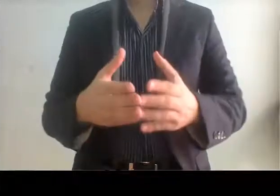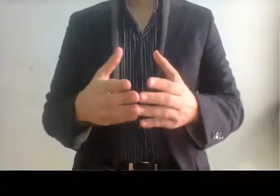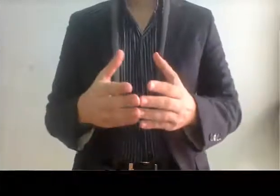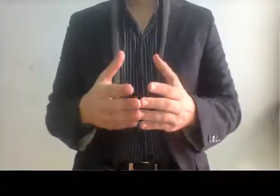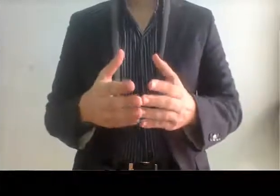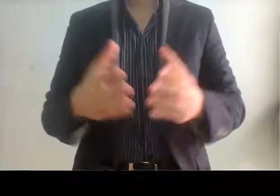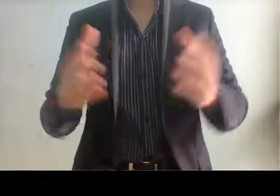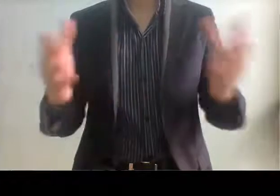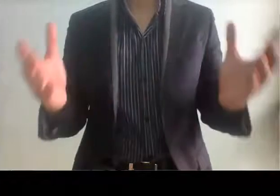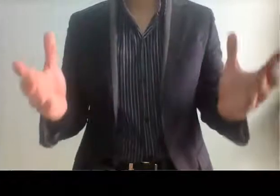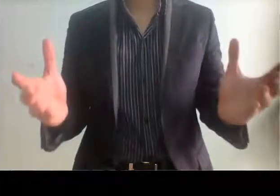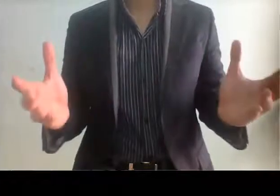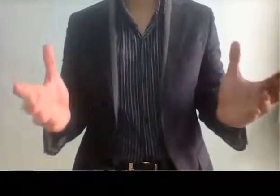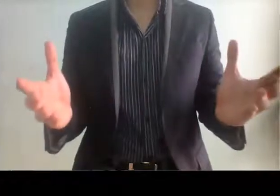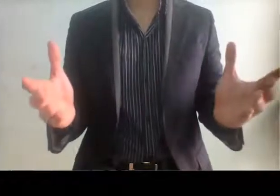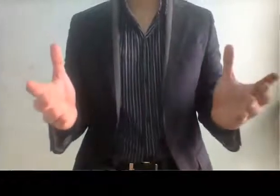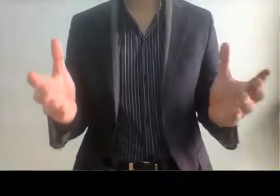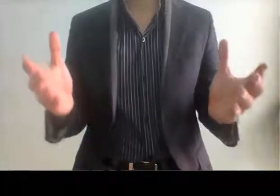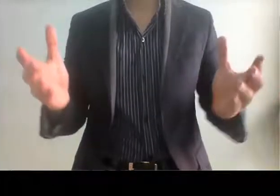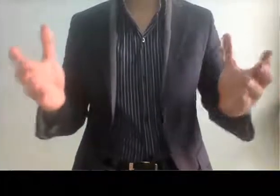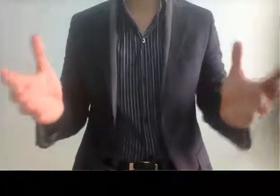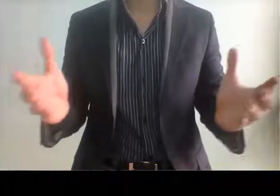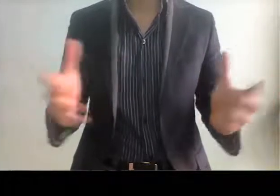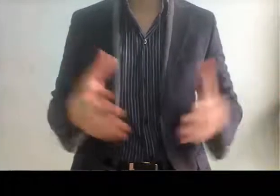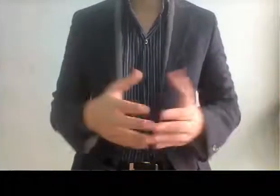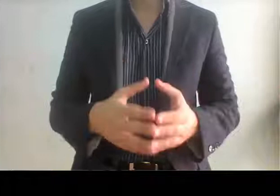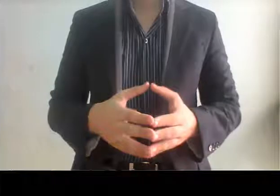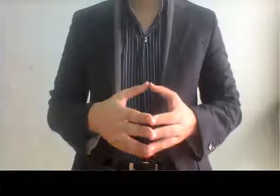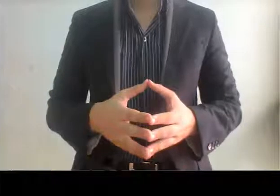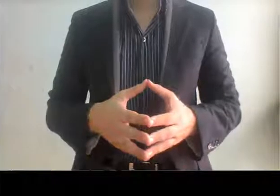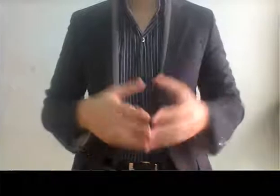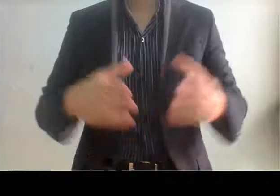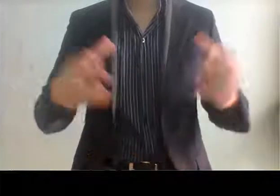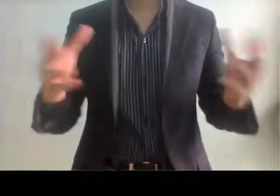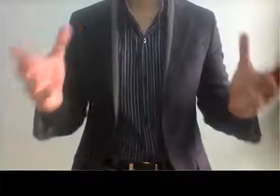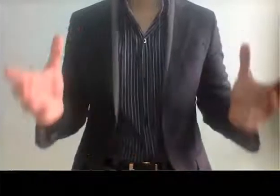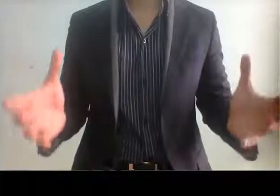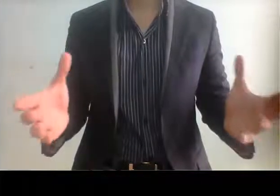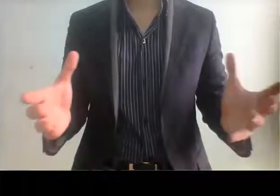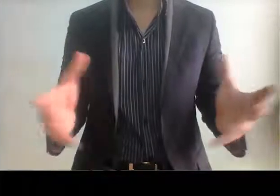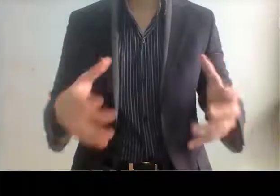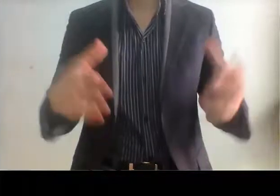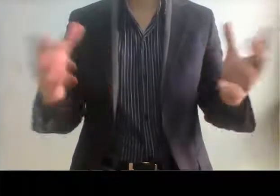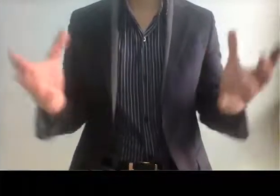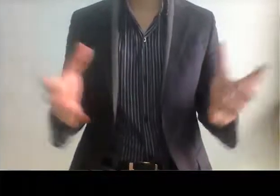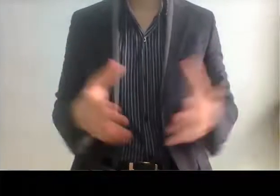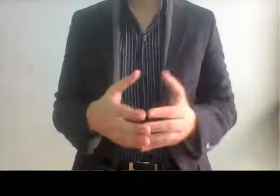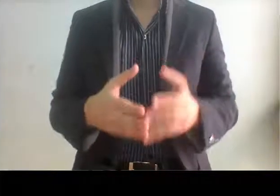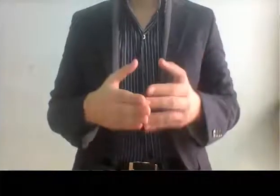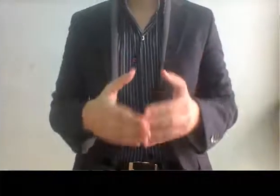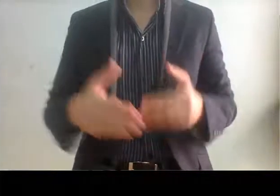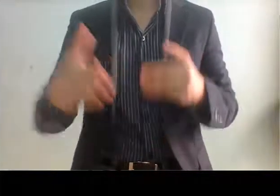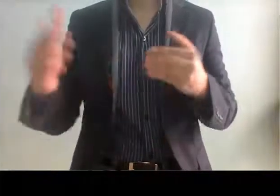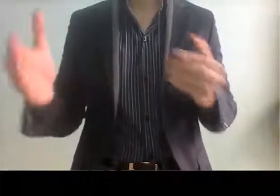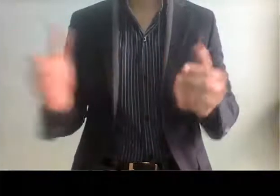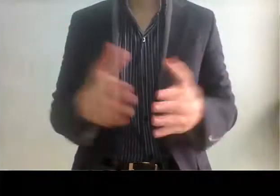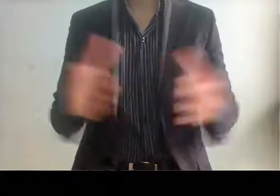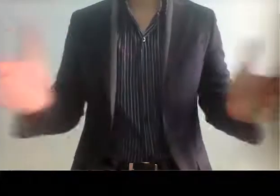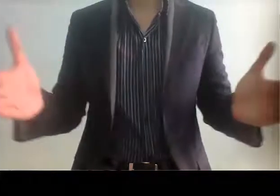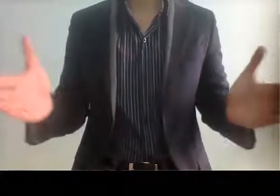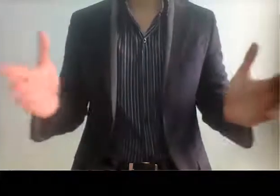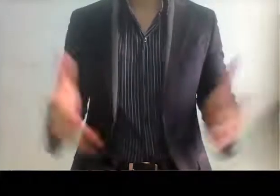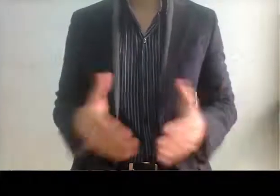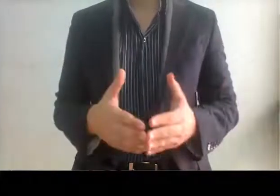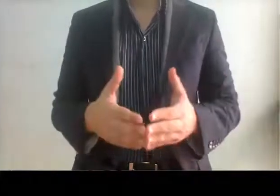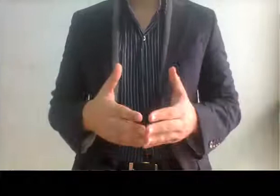correspondientes, tratando de no hacerlo si no es tan necesario o no salir tan seguido y cuando salimos, tomar nuestra